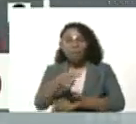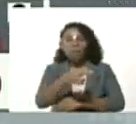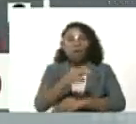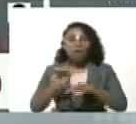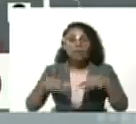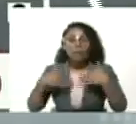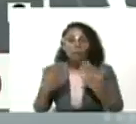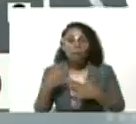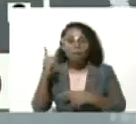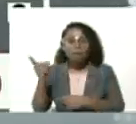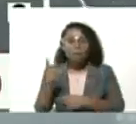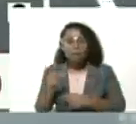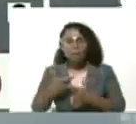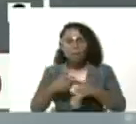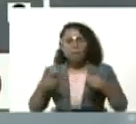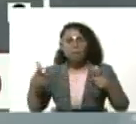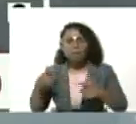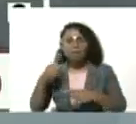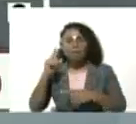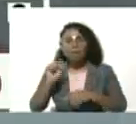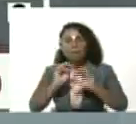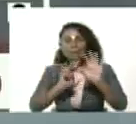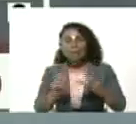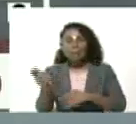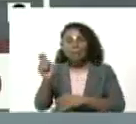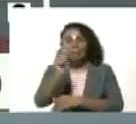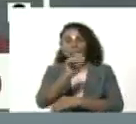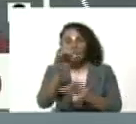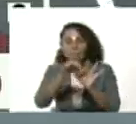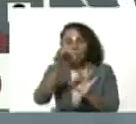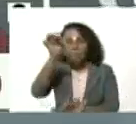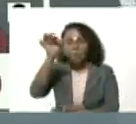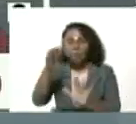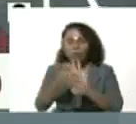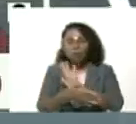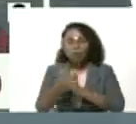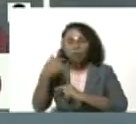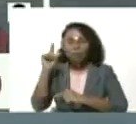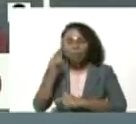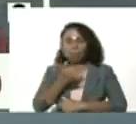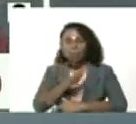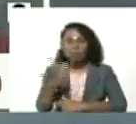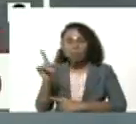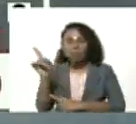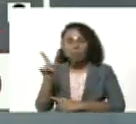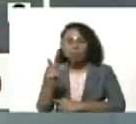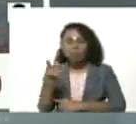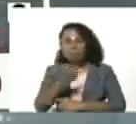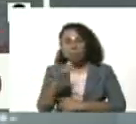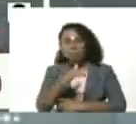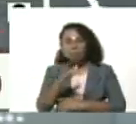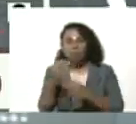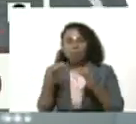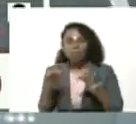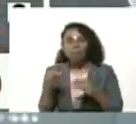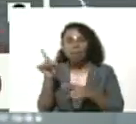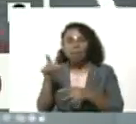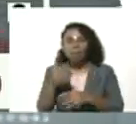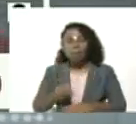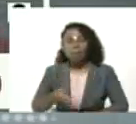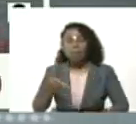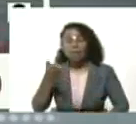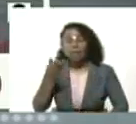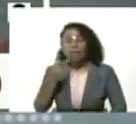tuvo una crecida de 7 metros aproximadamente fuera de los parámetros normales, pero también que es